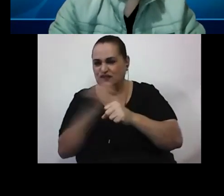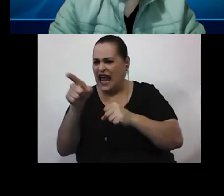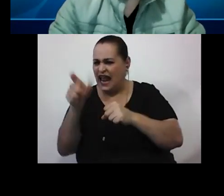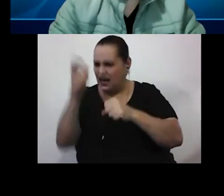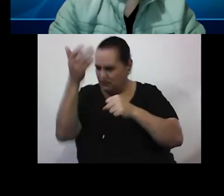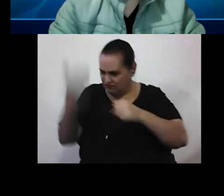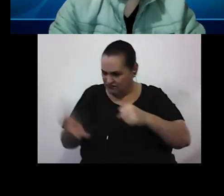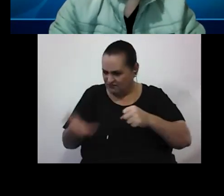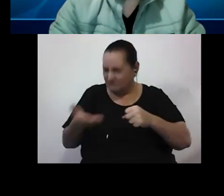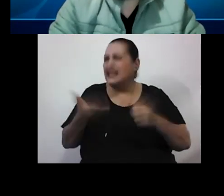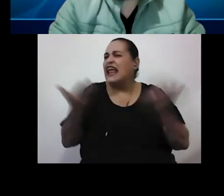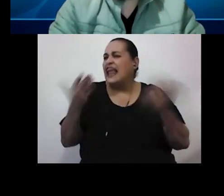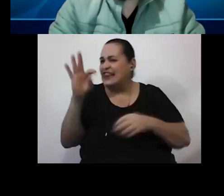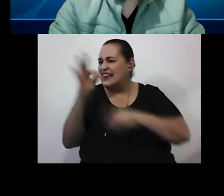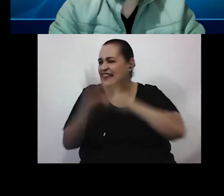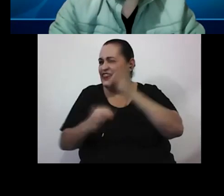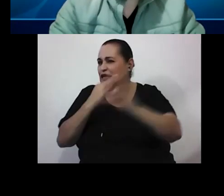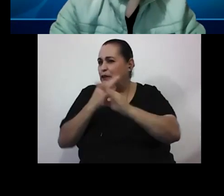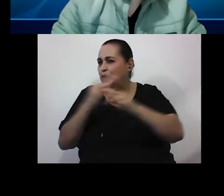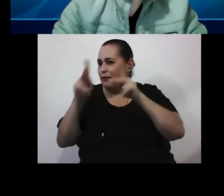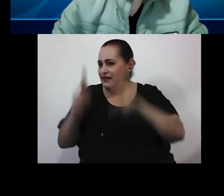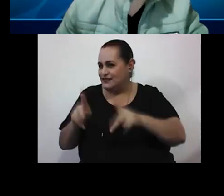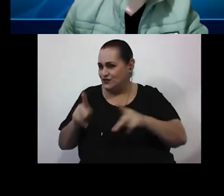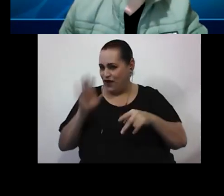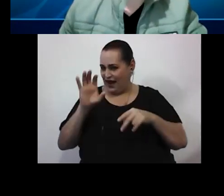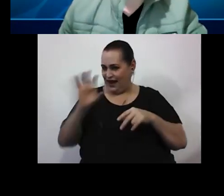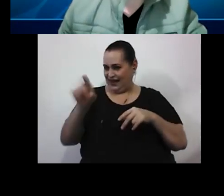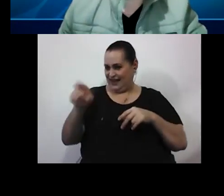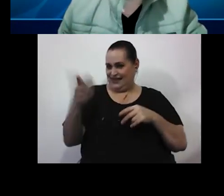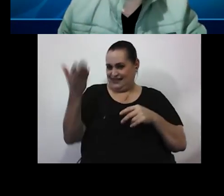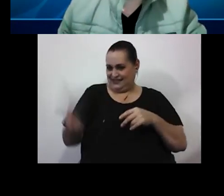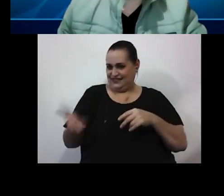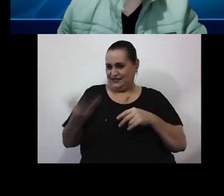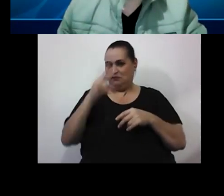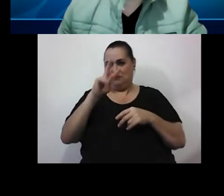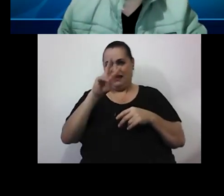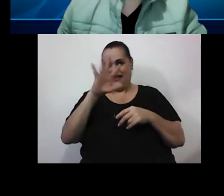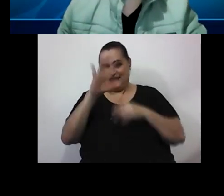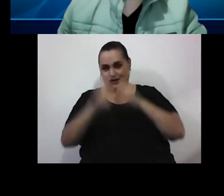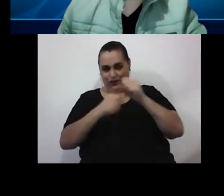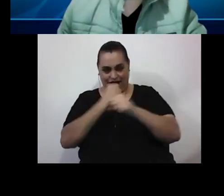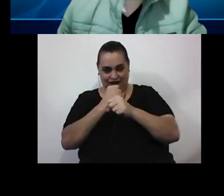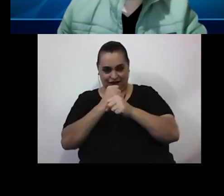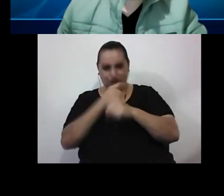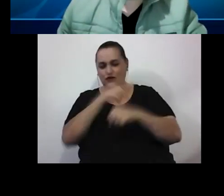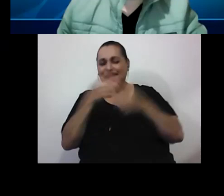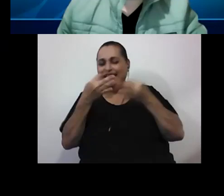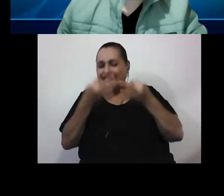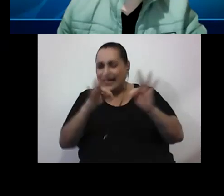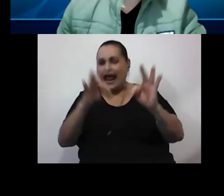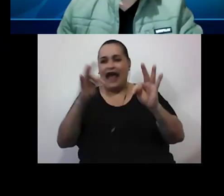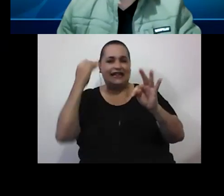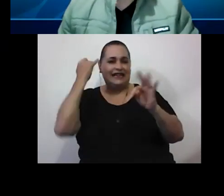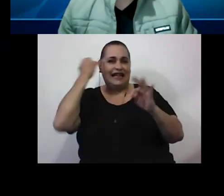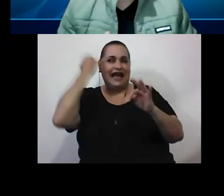persona espera que su alumno sea a esa edad? Trate de imaginar,